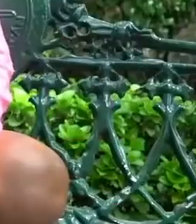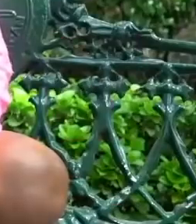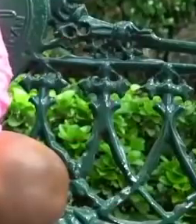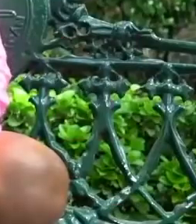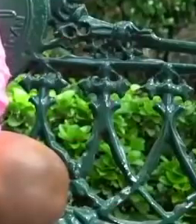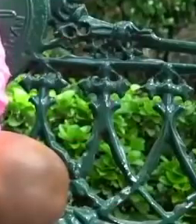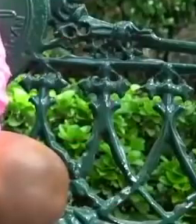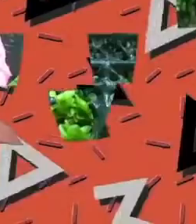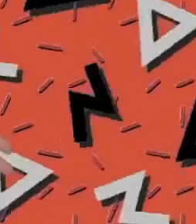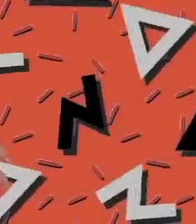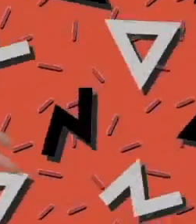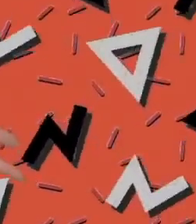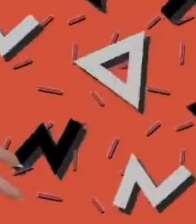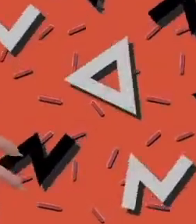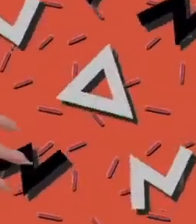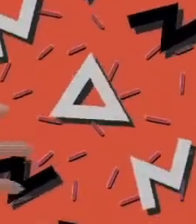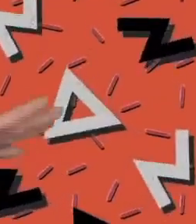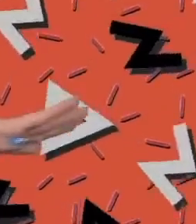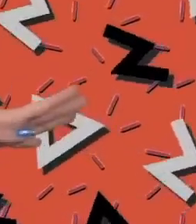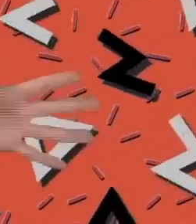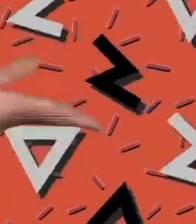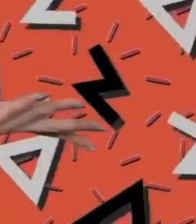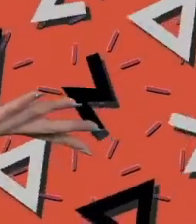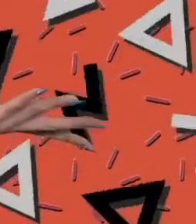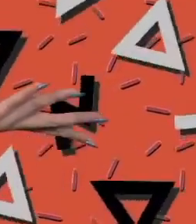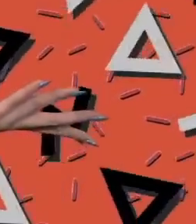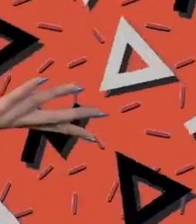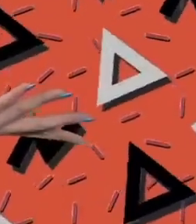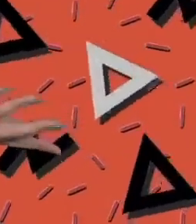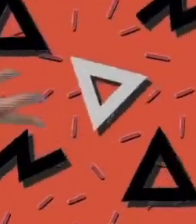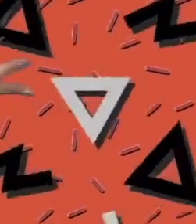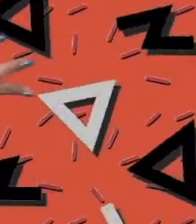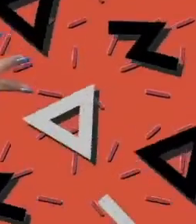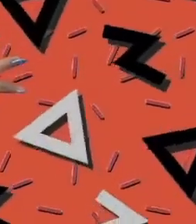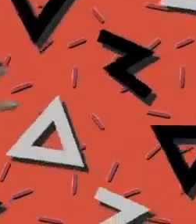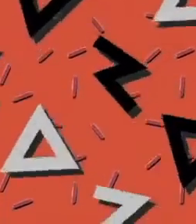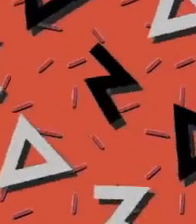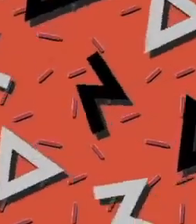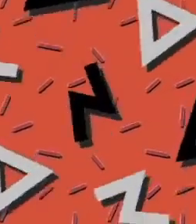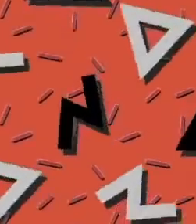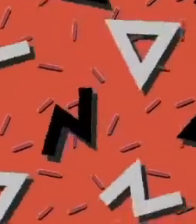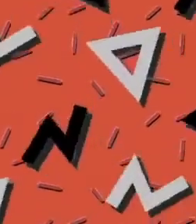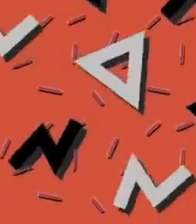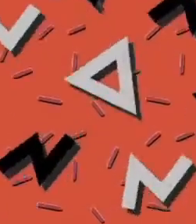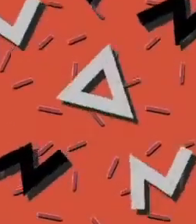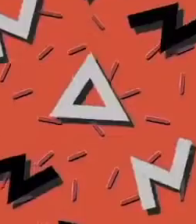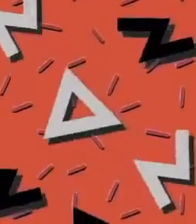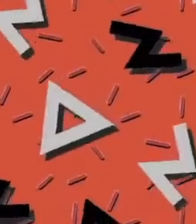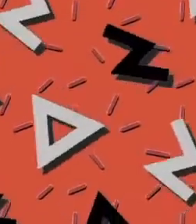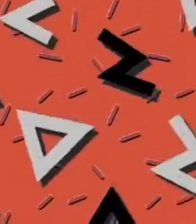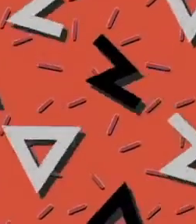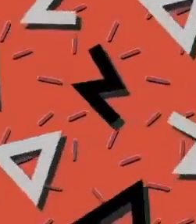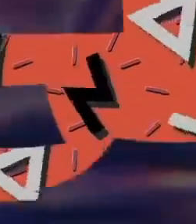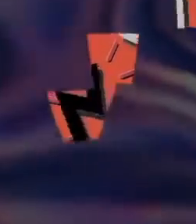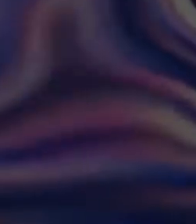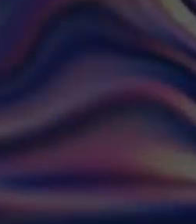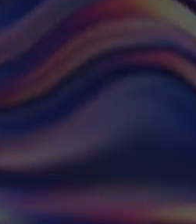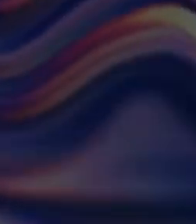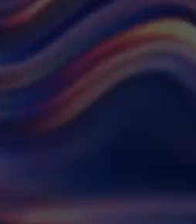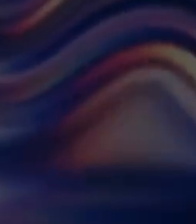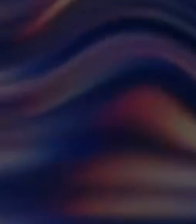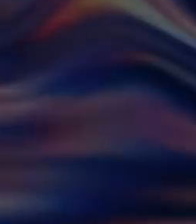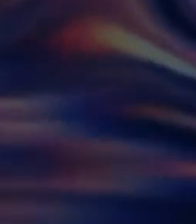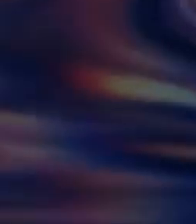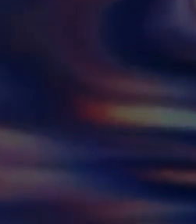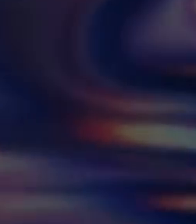Sara Batalla y literatura. Música y apocalipsis, todo esto y más, solo por Capital 21, el corazón de la capital. Porque tú y yo somos libres entre libros.